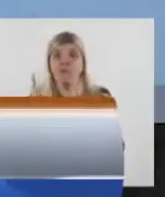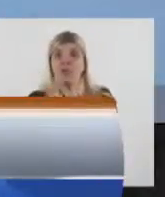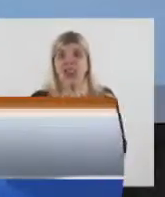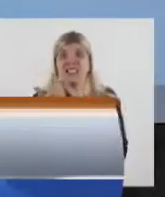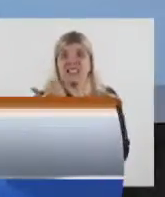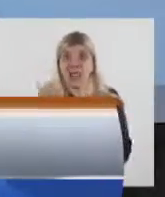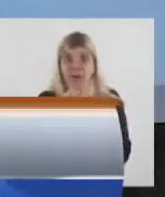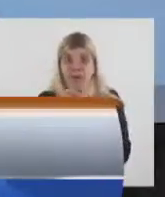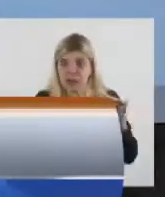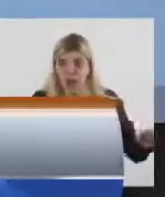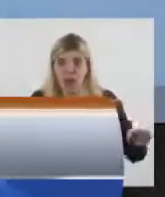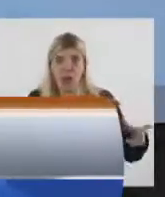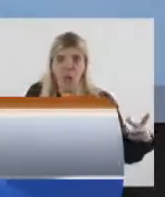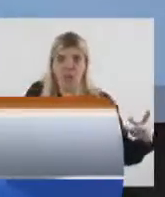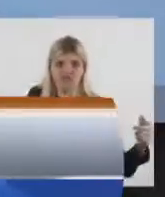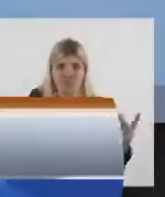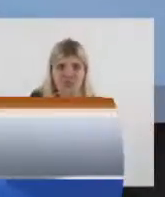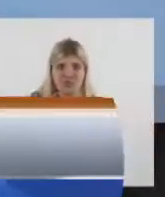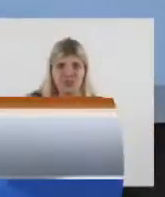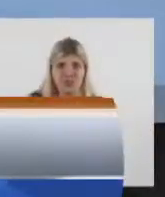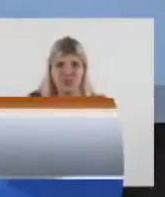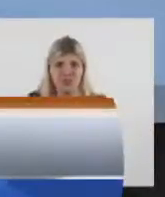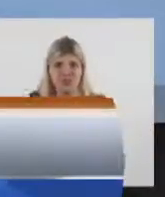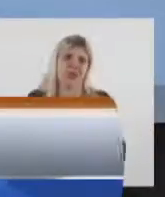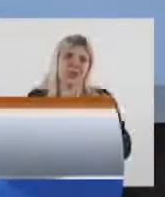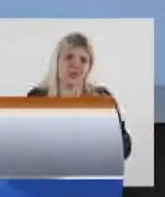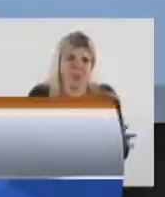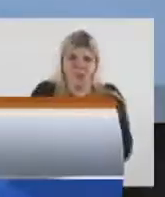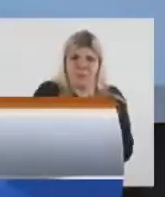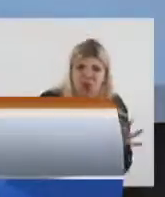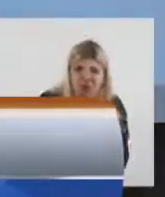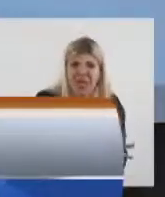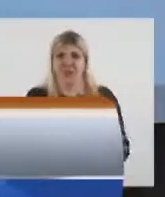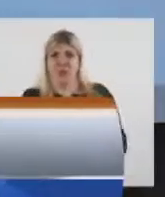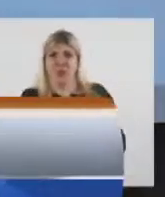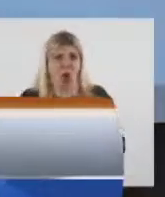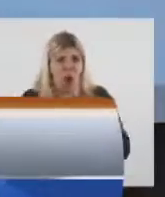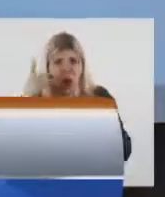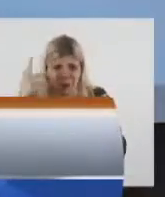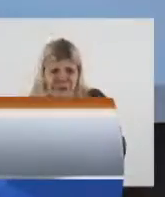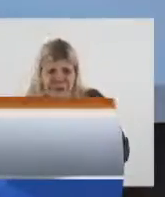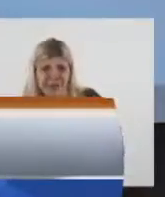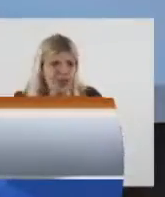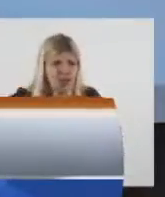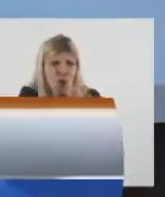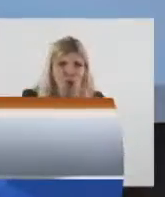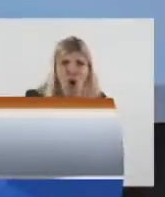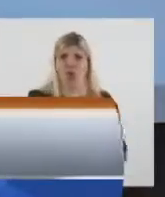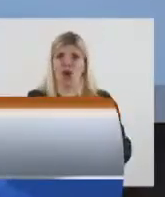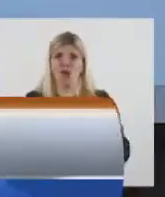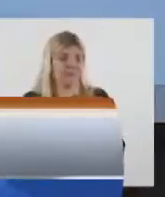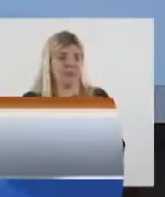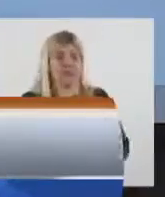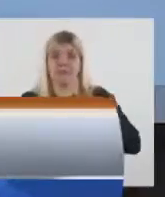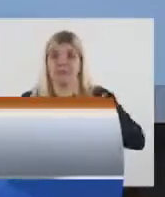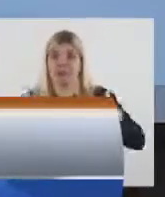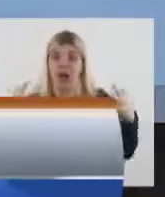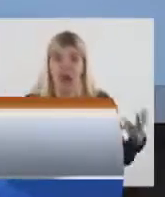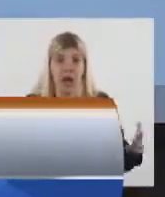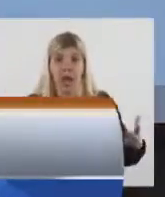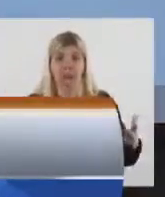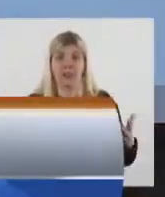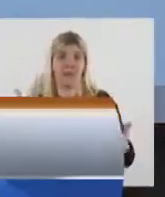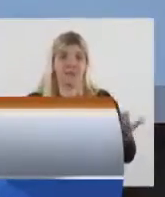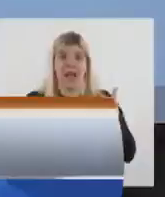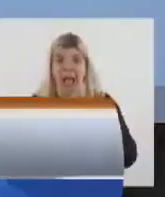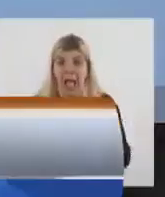desafío logístico operativo de programación y de vacunación en sí mismo verdaderamente de una magnitud no